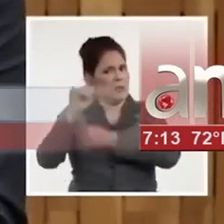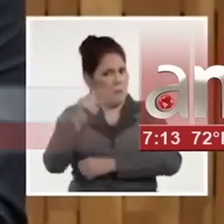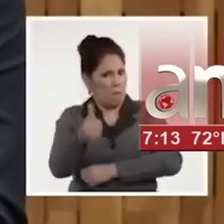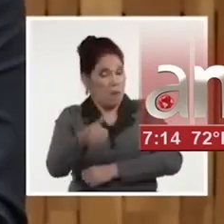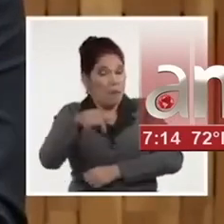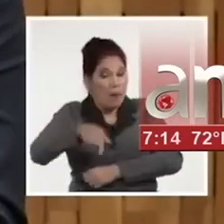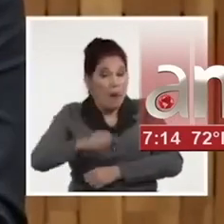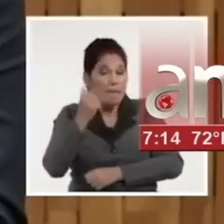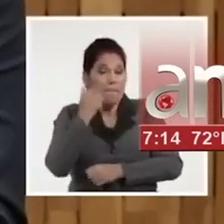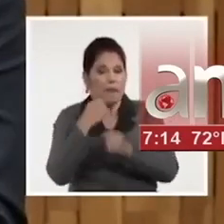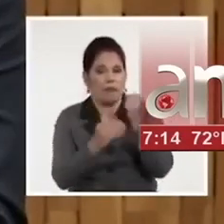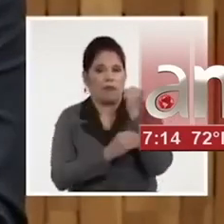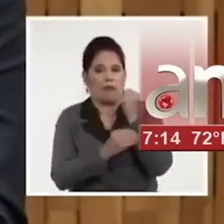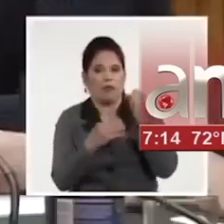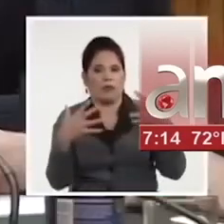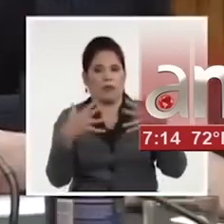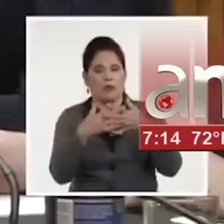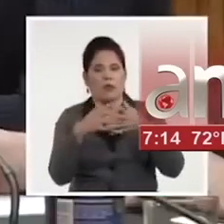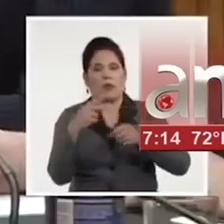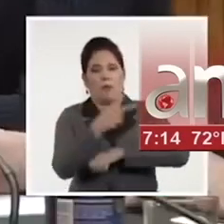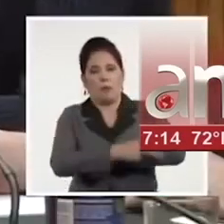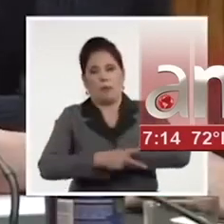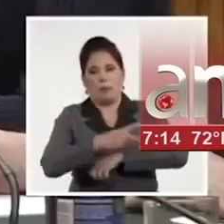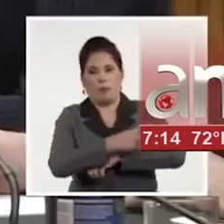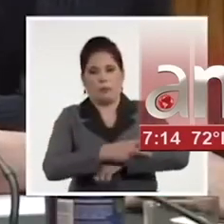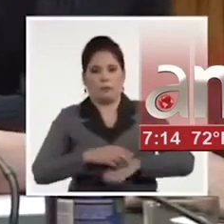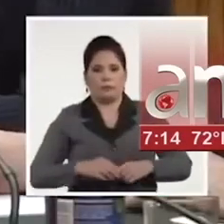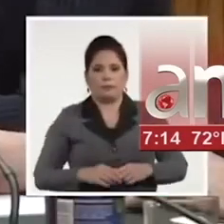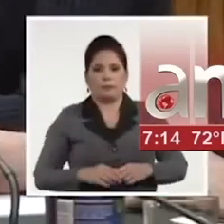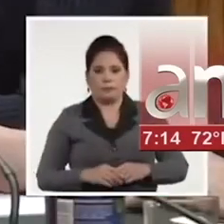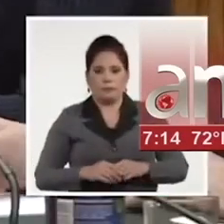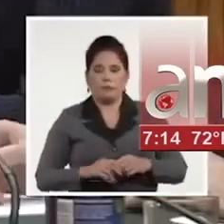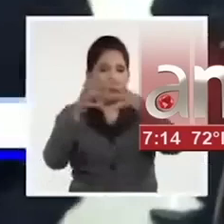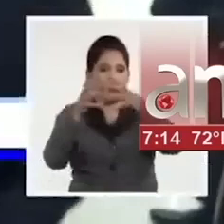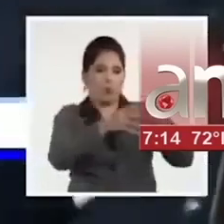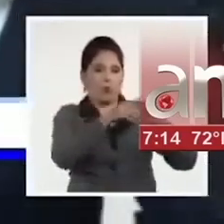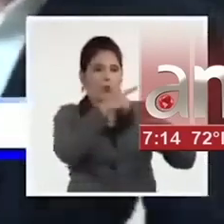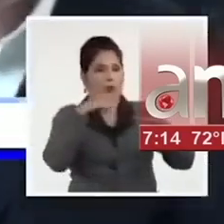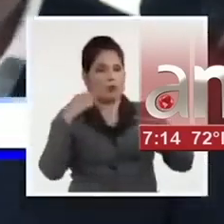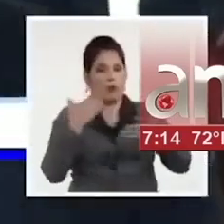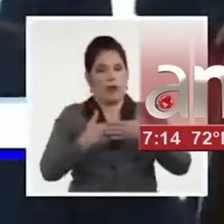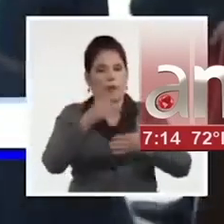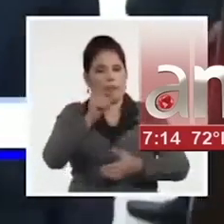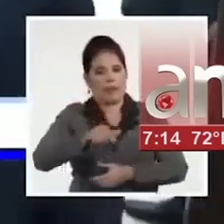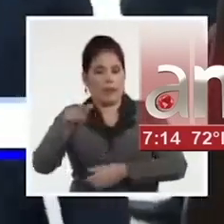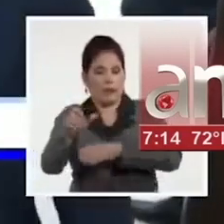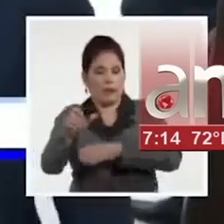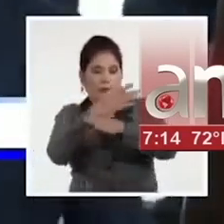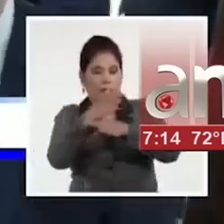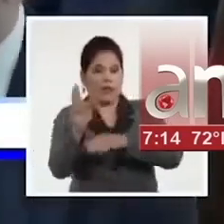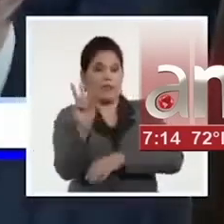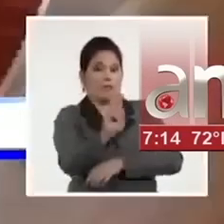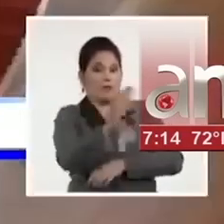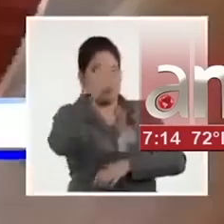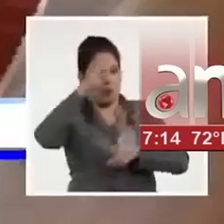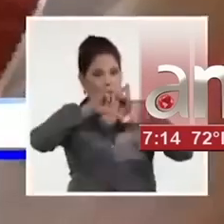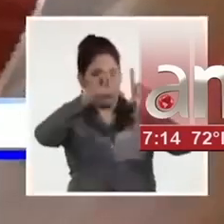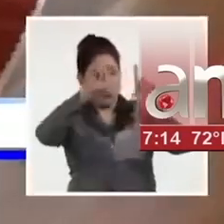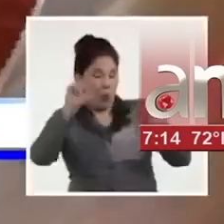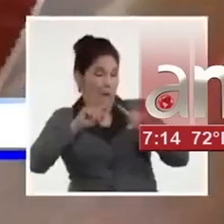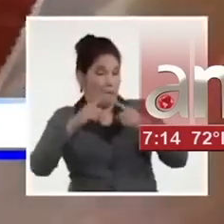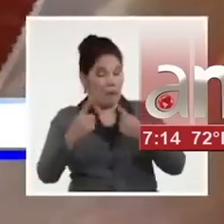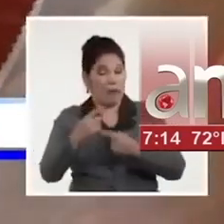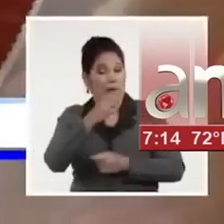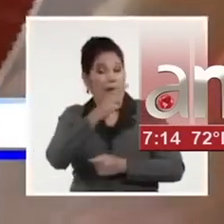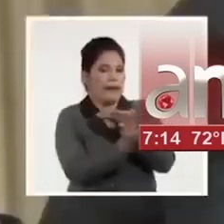diálogo político y sobre todo las relaciones en el ámbito económico y comercial. La reciente reunión en La Habana de empresarios